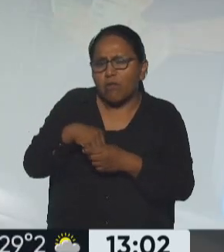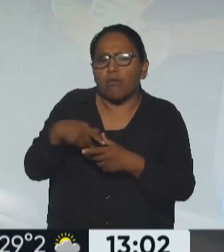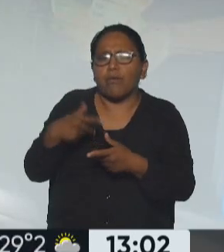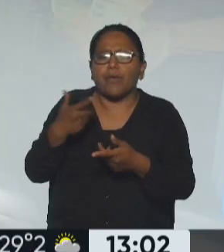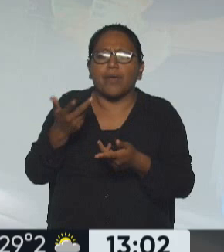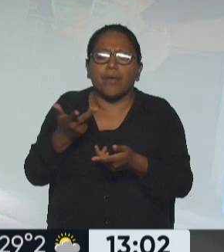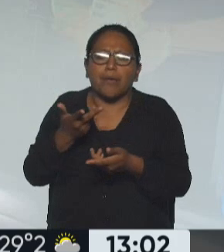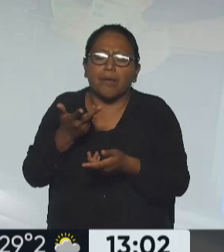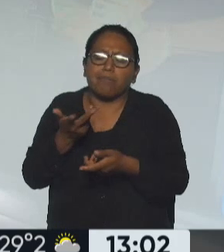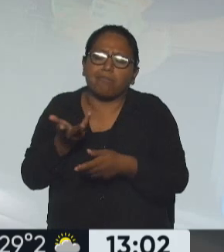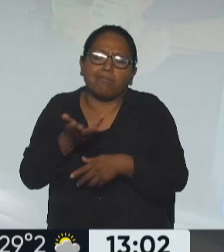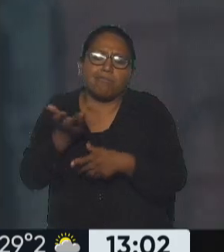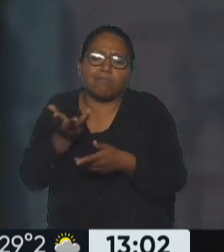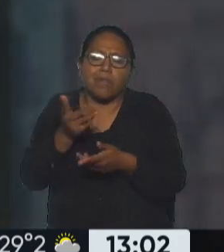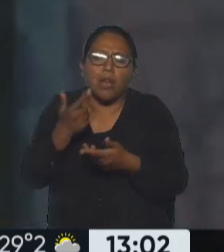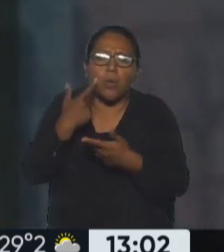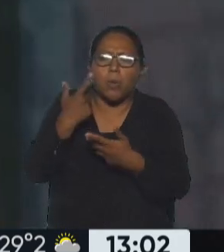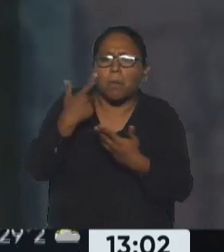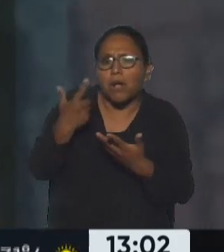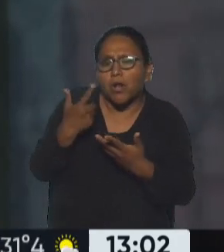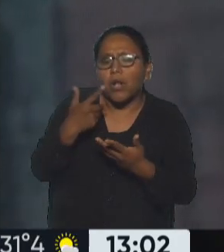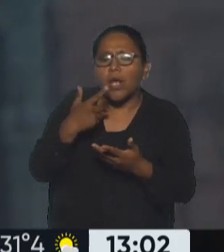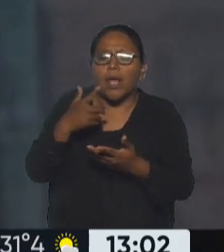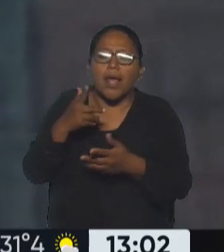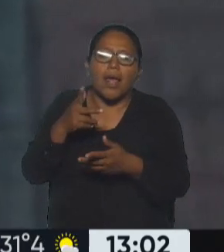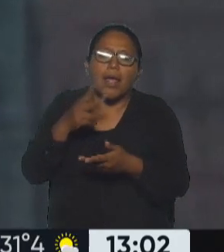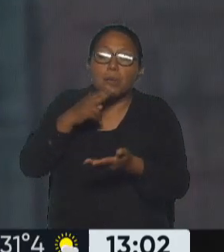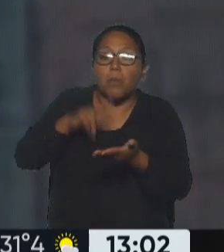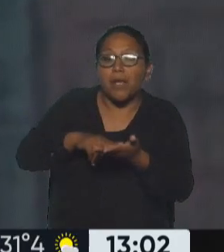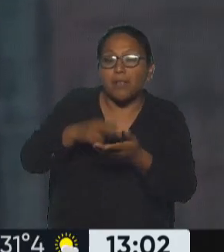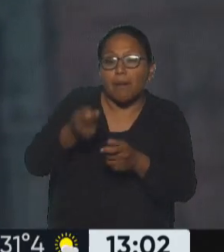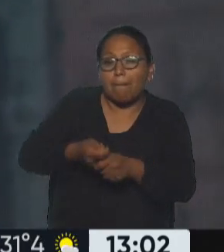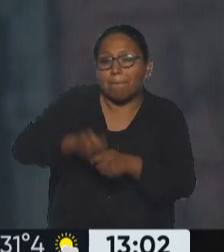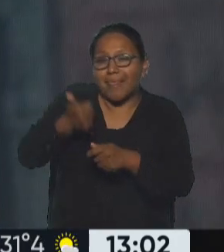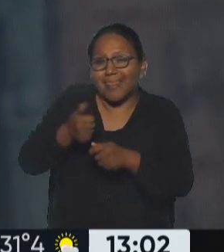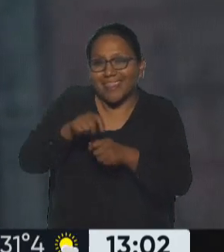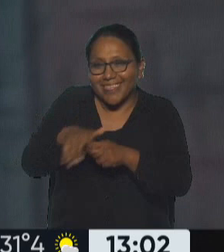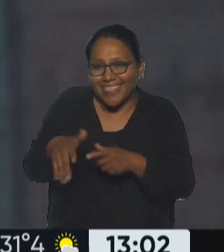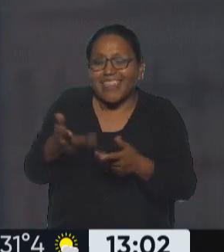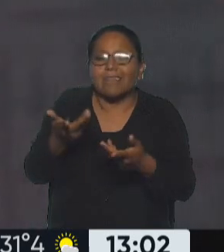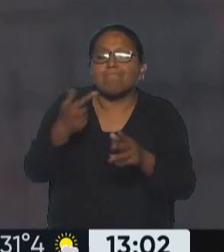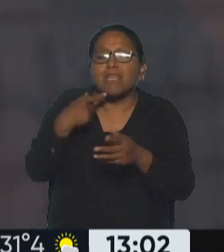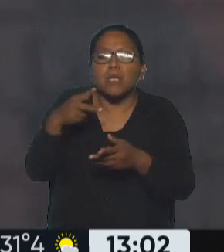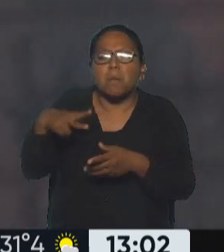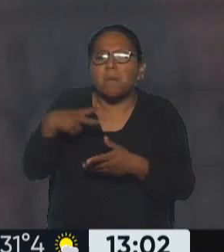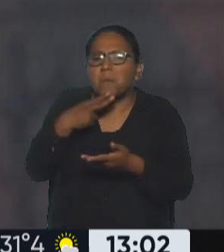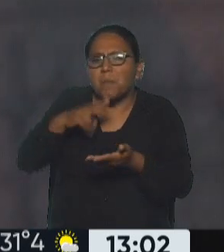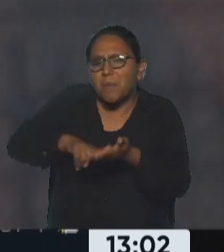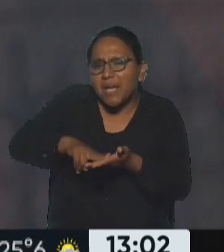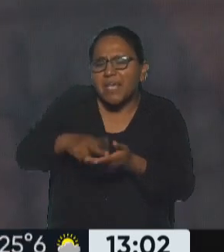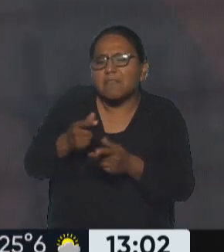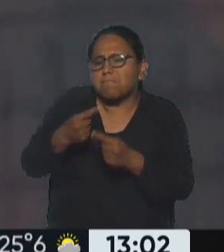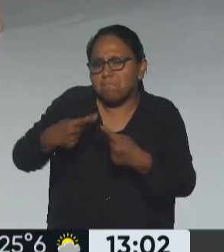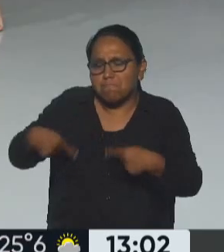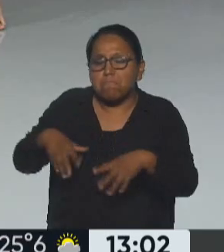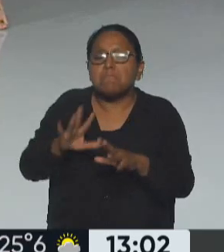hablar de algunos medios famosos por ejemplo el impuesto al champán en general tienen que ver con impuestos internos en determinadas cadenas